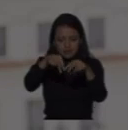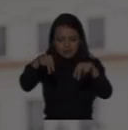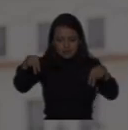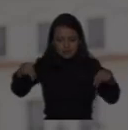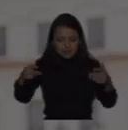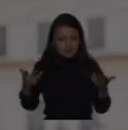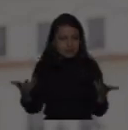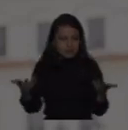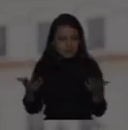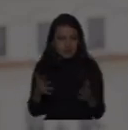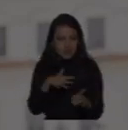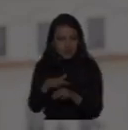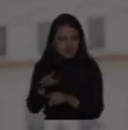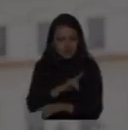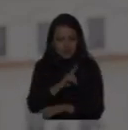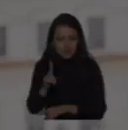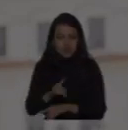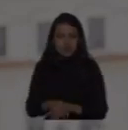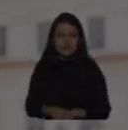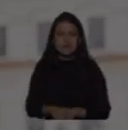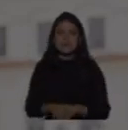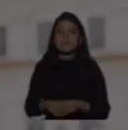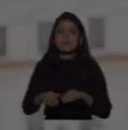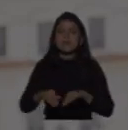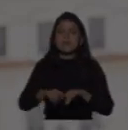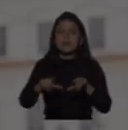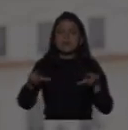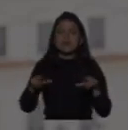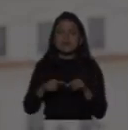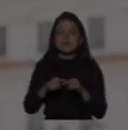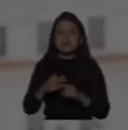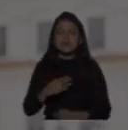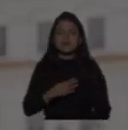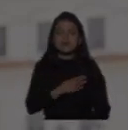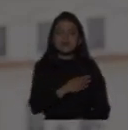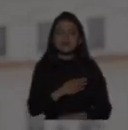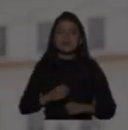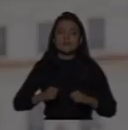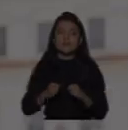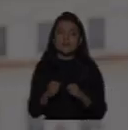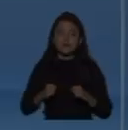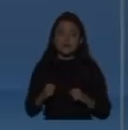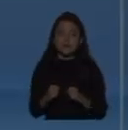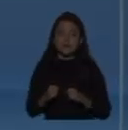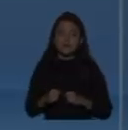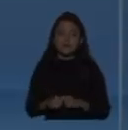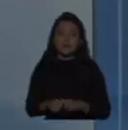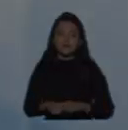Desde la Plaza de Bolívar en Bogotá, Gerardo Aristizábal, Noticentro 1. CMI.